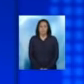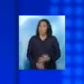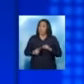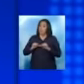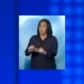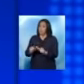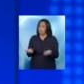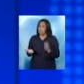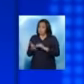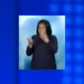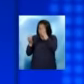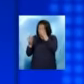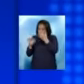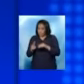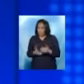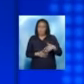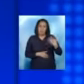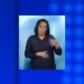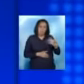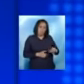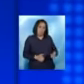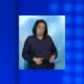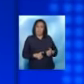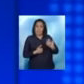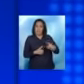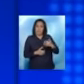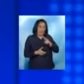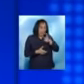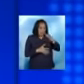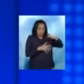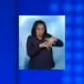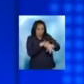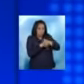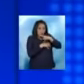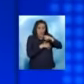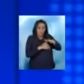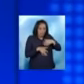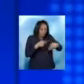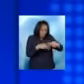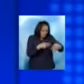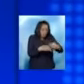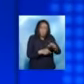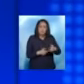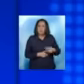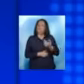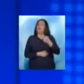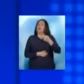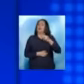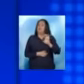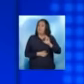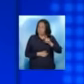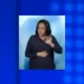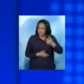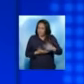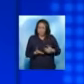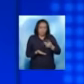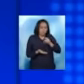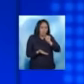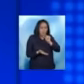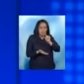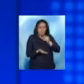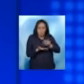Con más información, luego de sobrevivir al terrible huaico que la arrastró en Punta Hermosa, Evangelina Chamorro organizó una apoyada para sus familiares